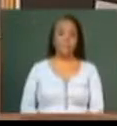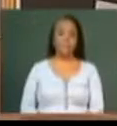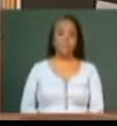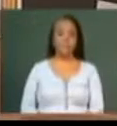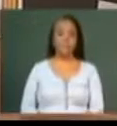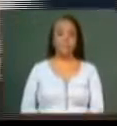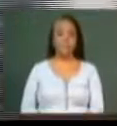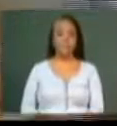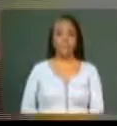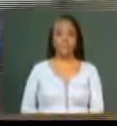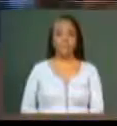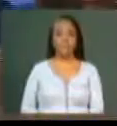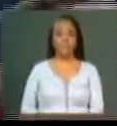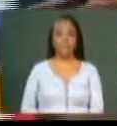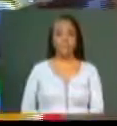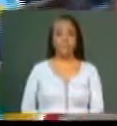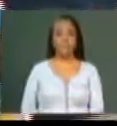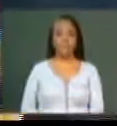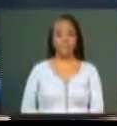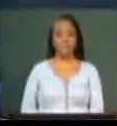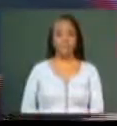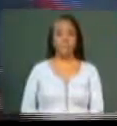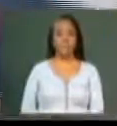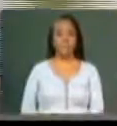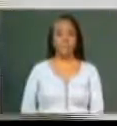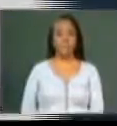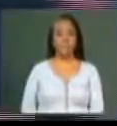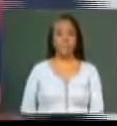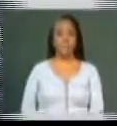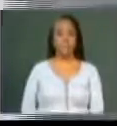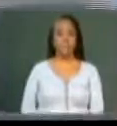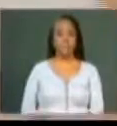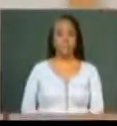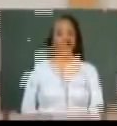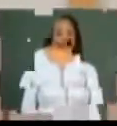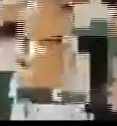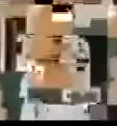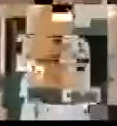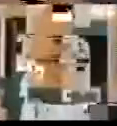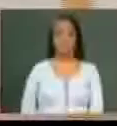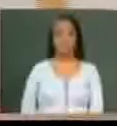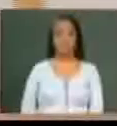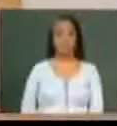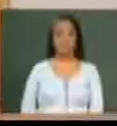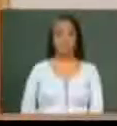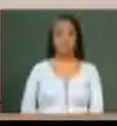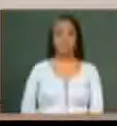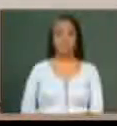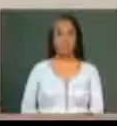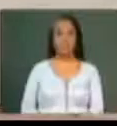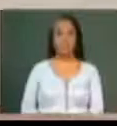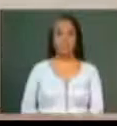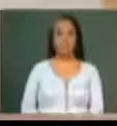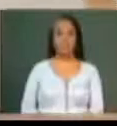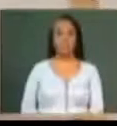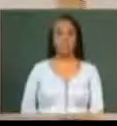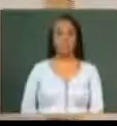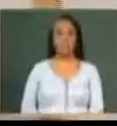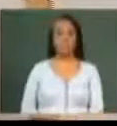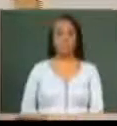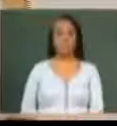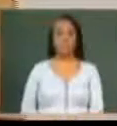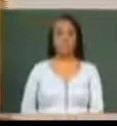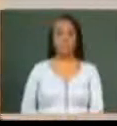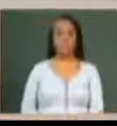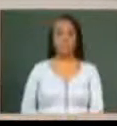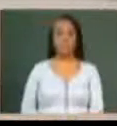Estos fueron los momentos en que los dos diputados electos de la zona sur recibieron las credenciales que los acredita como legisladores